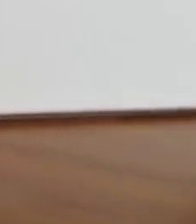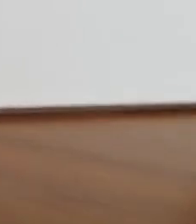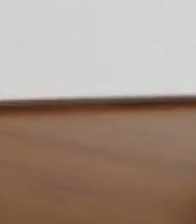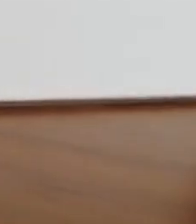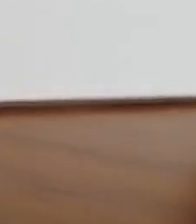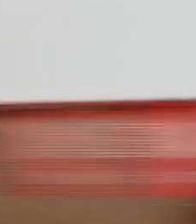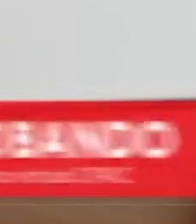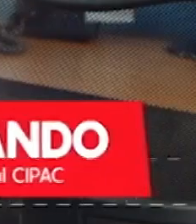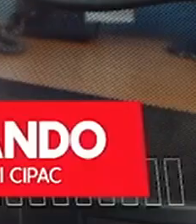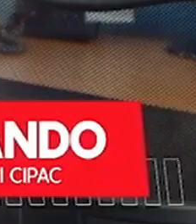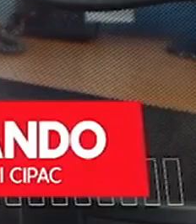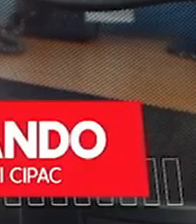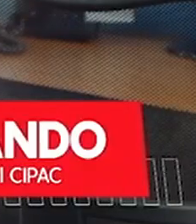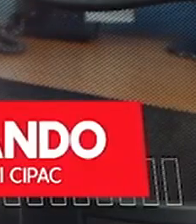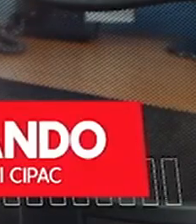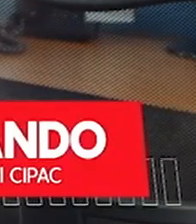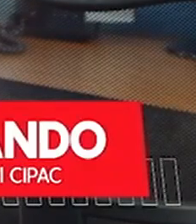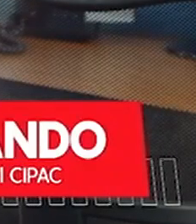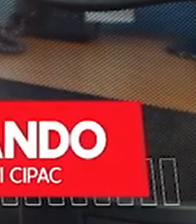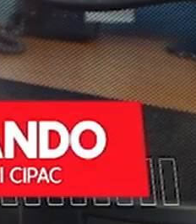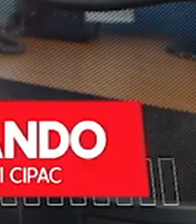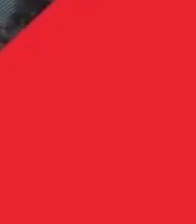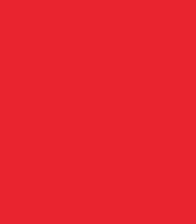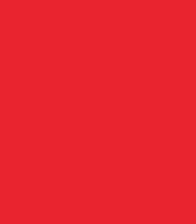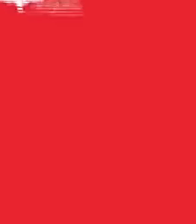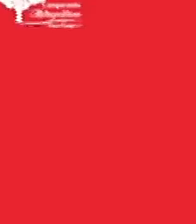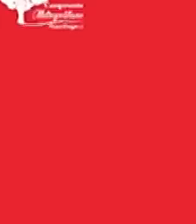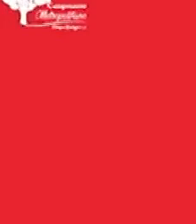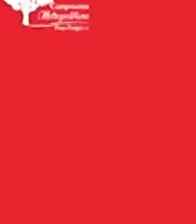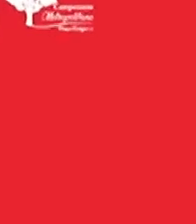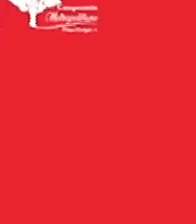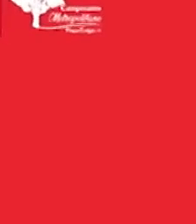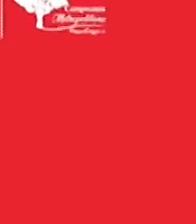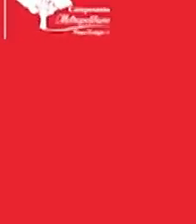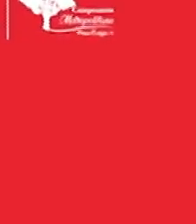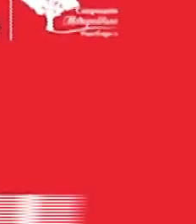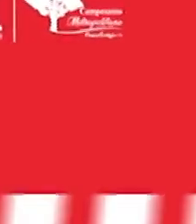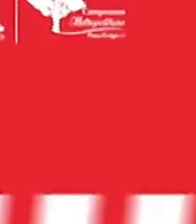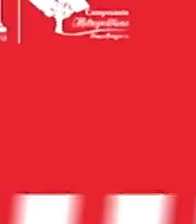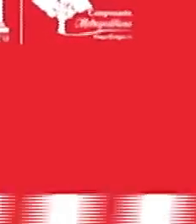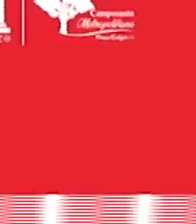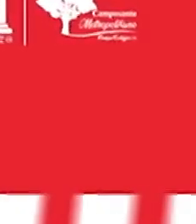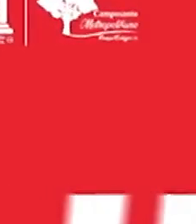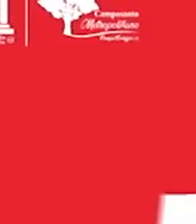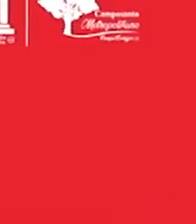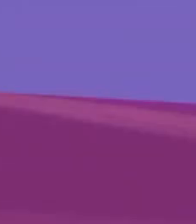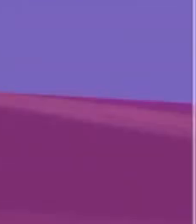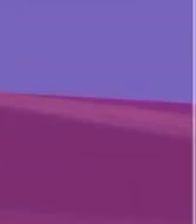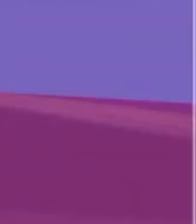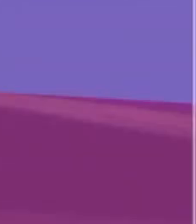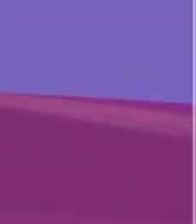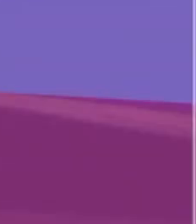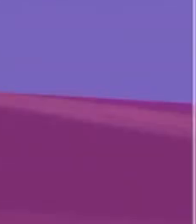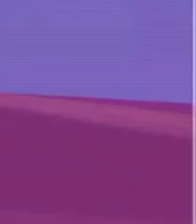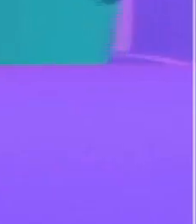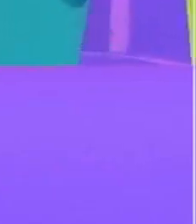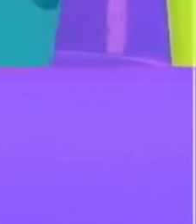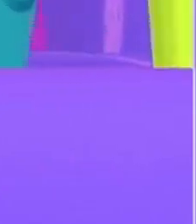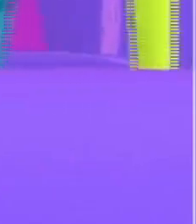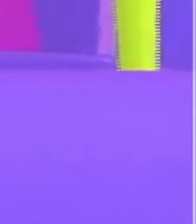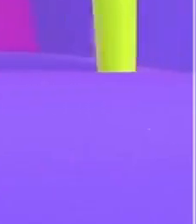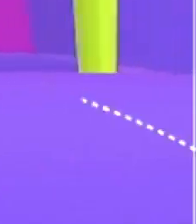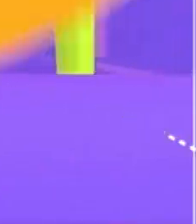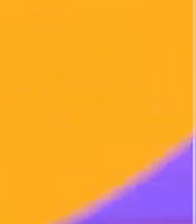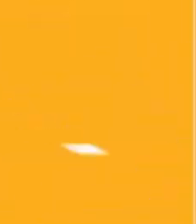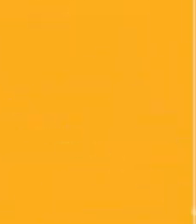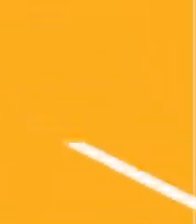trabajo del CIPAC. Gracias a todas las personas que compran productos de la Junta. Junta de Protección Social, para hacer el bien. Este jueves, a